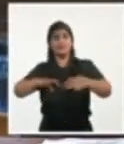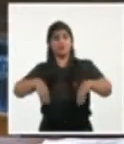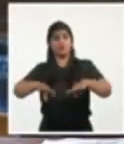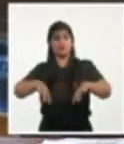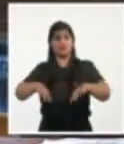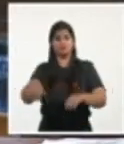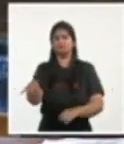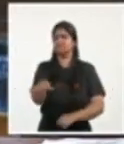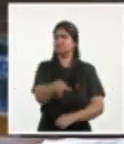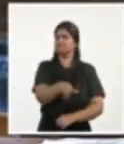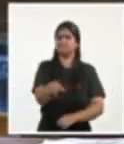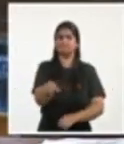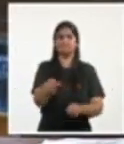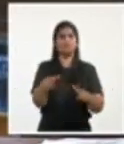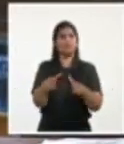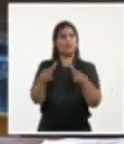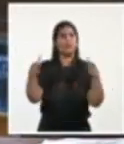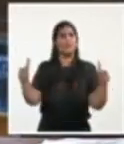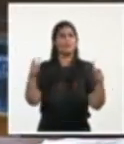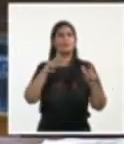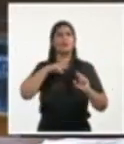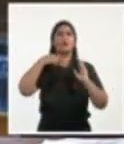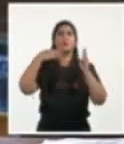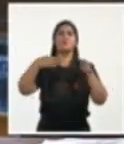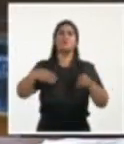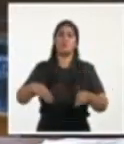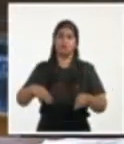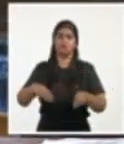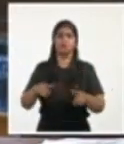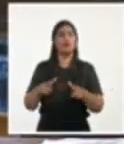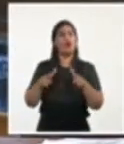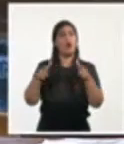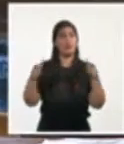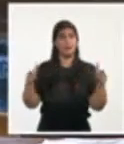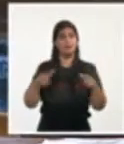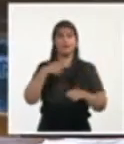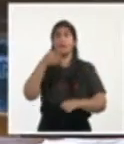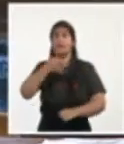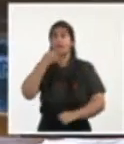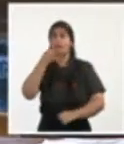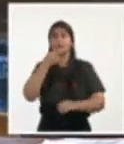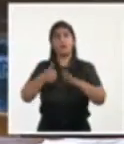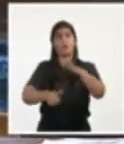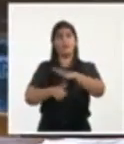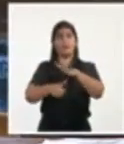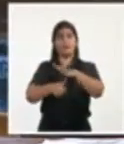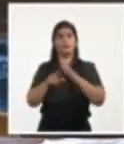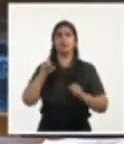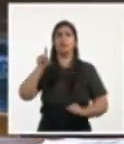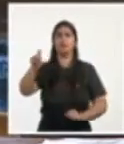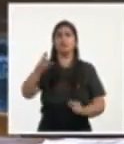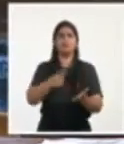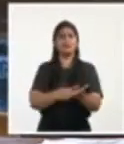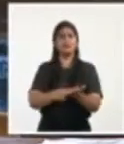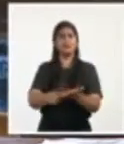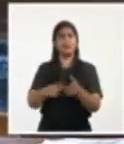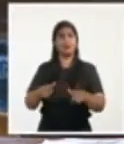el incremento de un número de fallecidos. El presidente también lo explicaba. En las últimas semanas ha venido